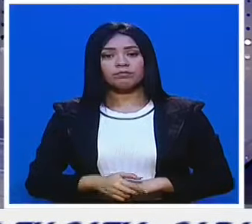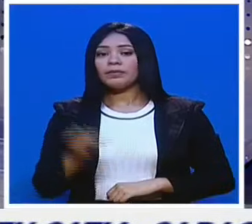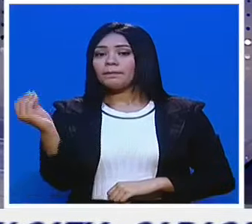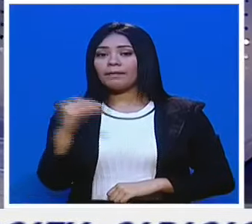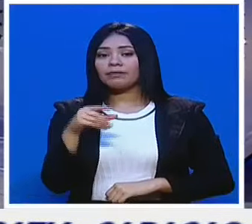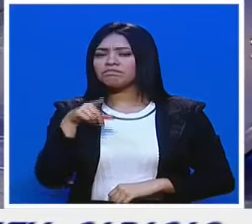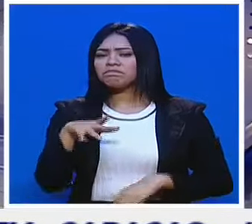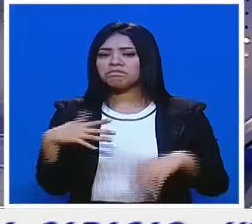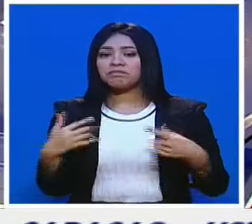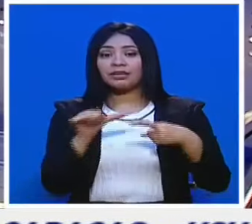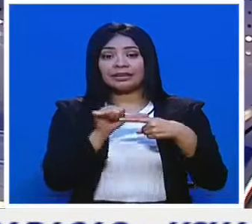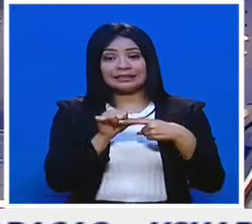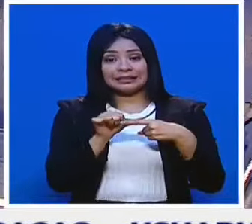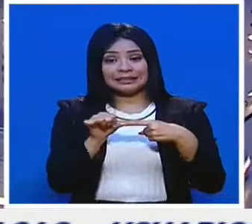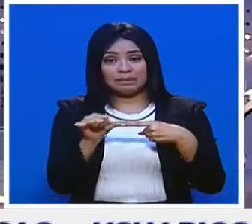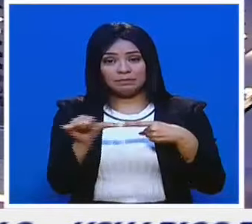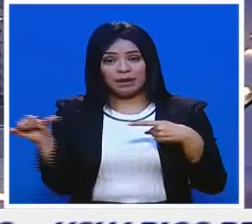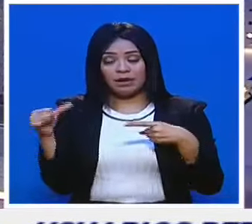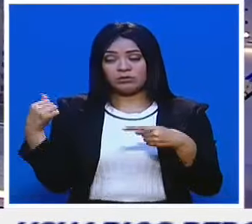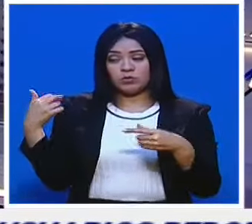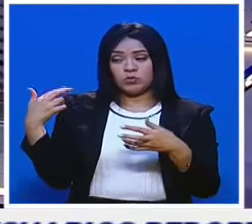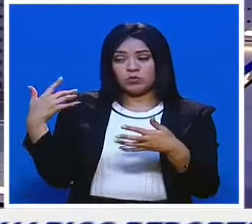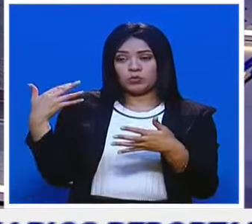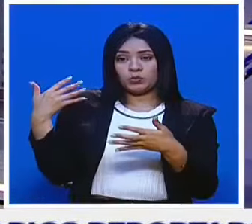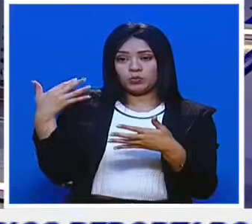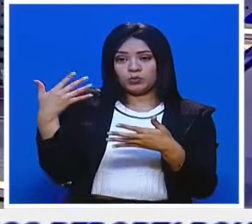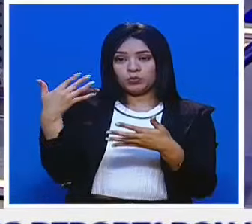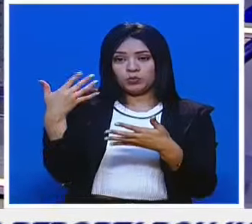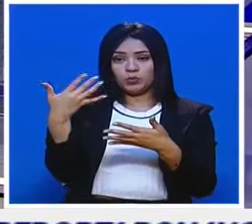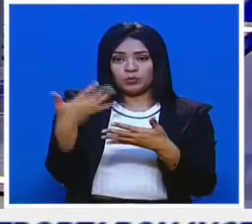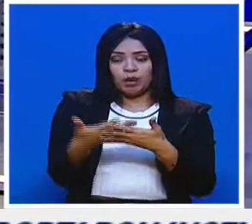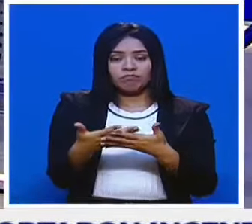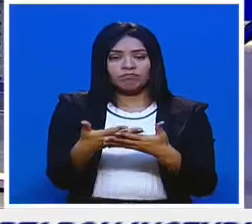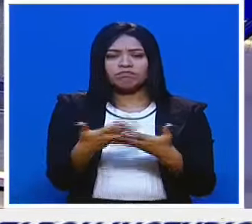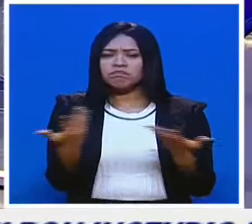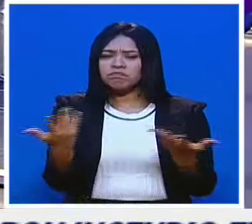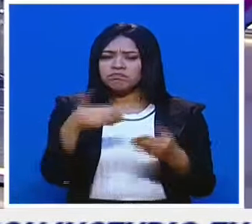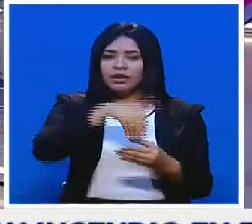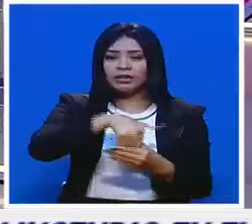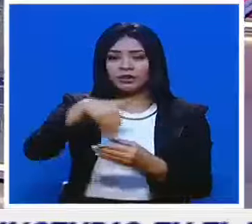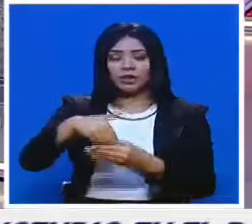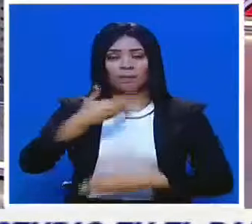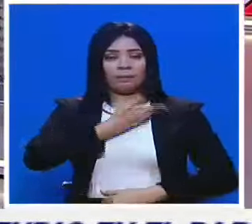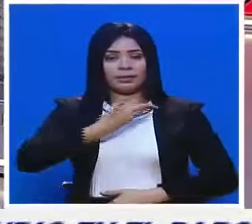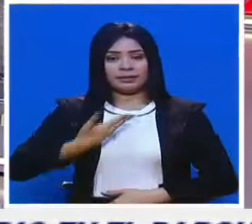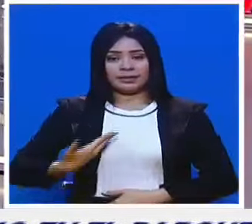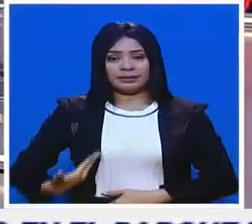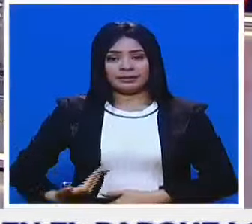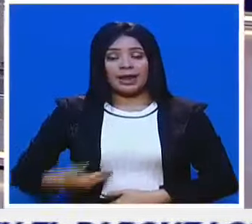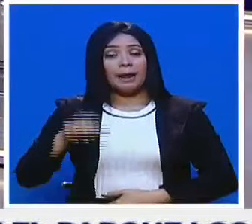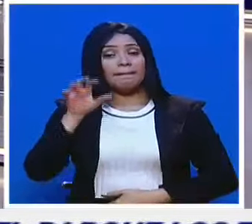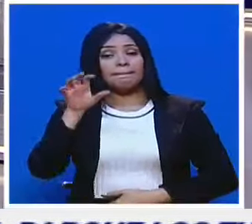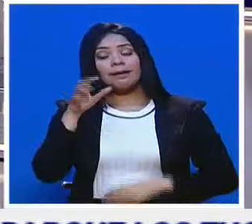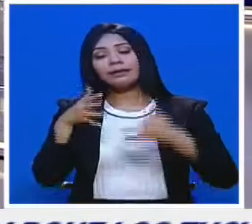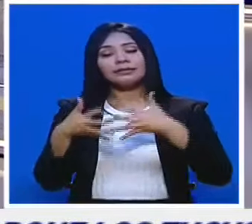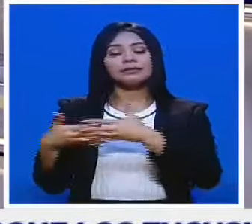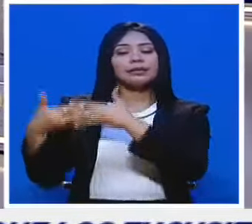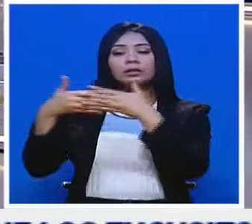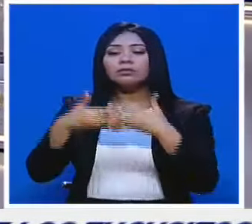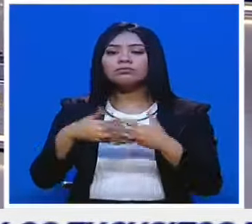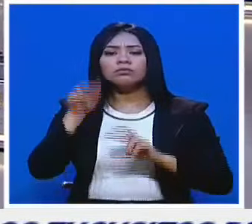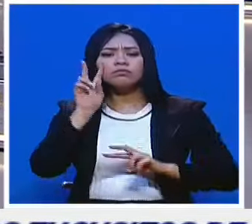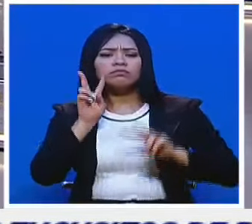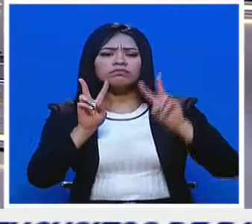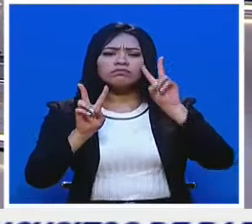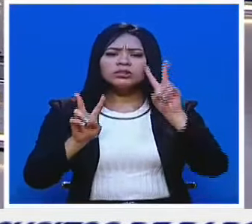Esta semana hemos tenido, en cuanto a la elección o la futura elección presidencial en Estados Unidos, hemos tenido o hemos visto a dos